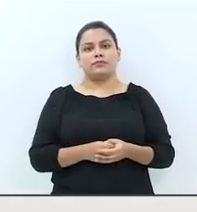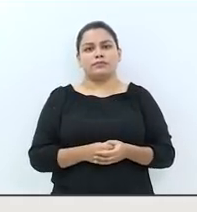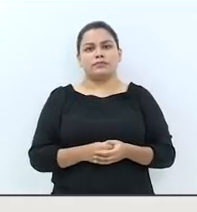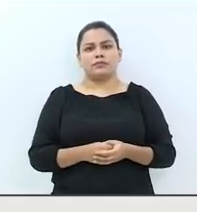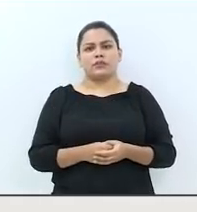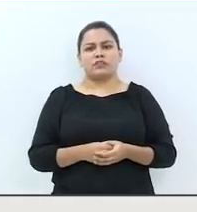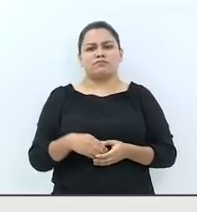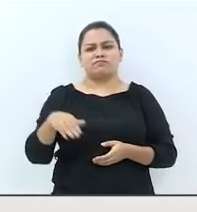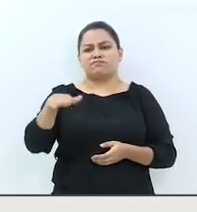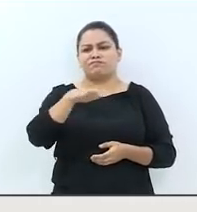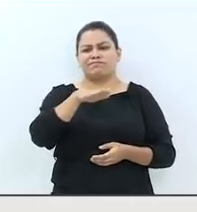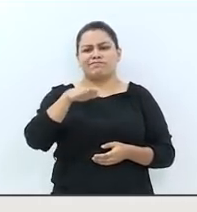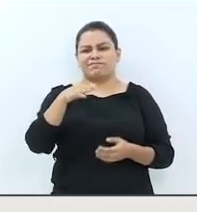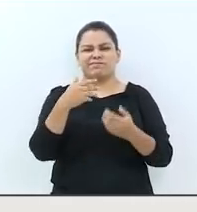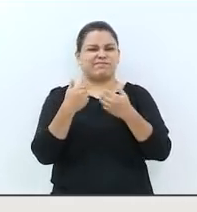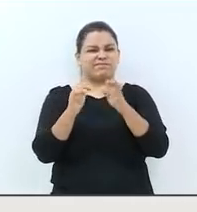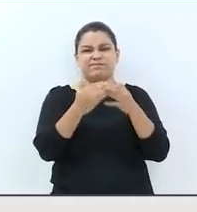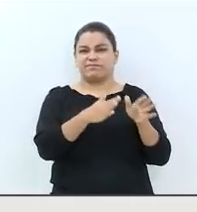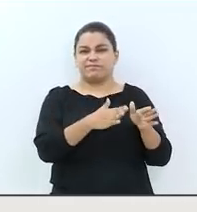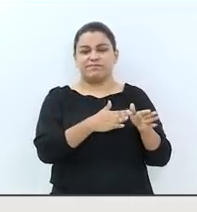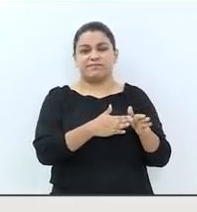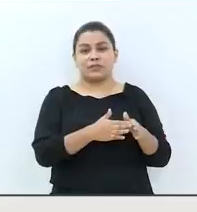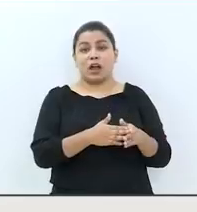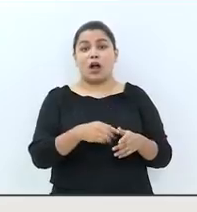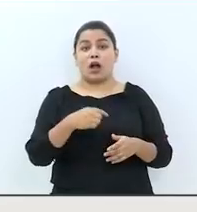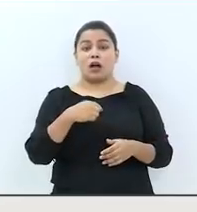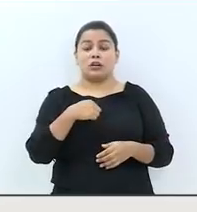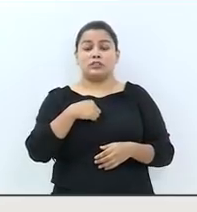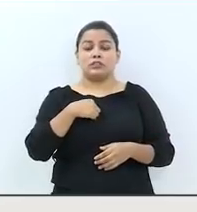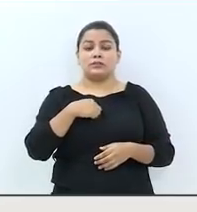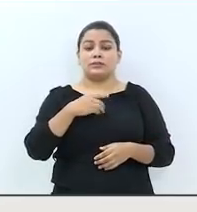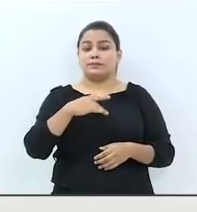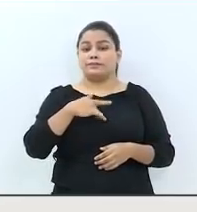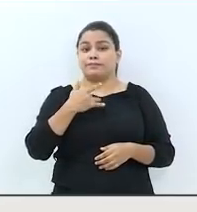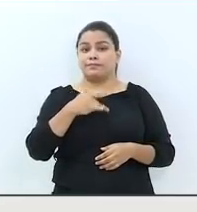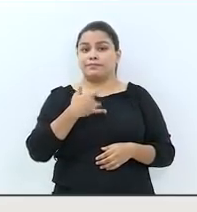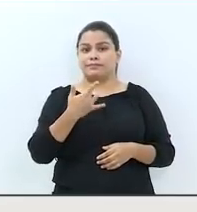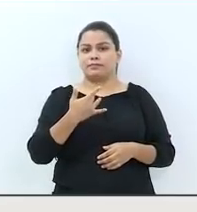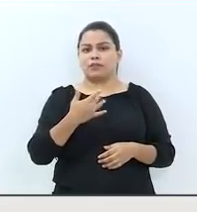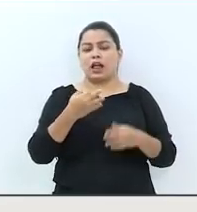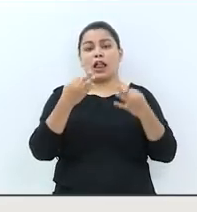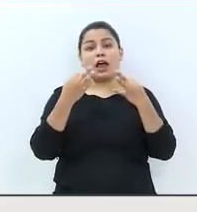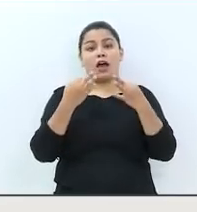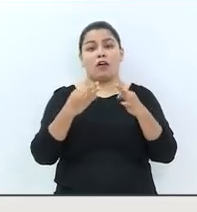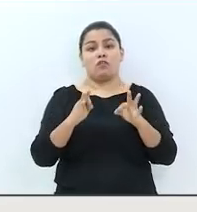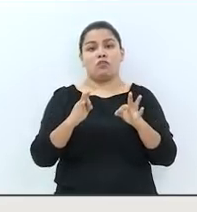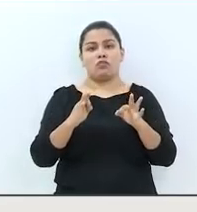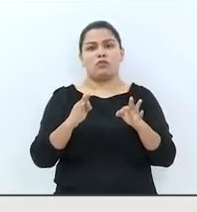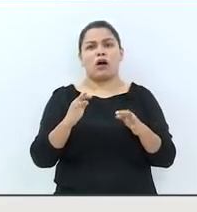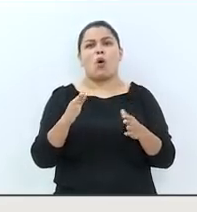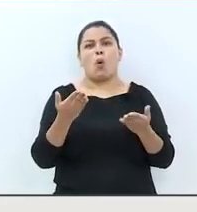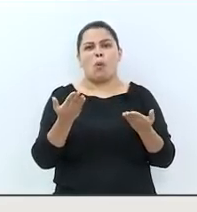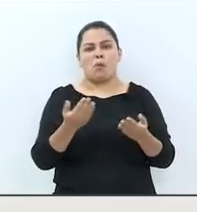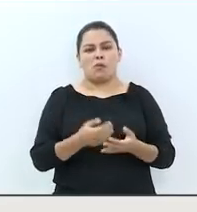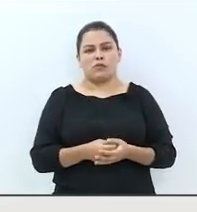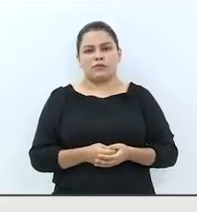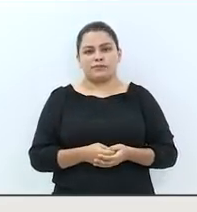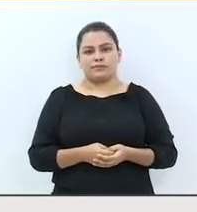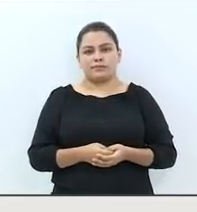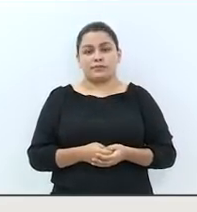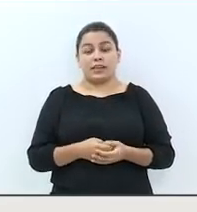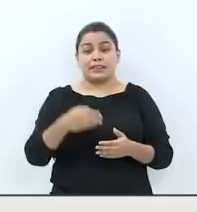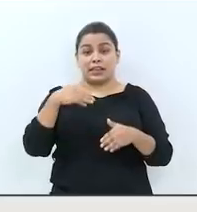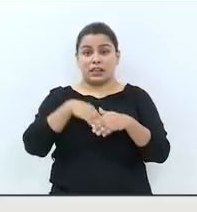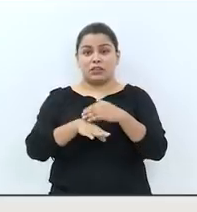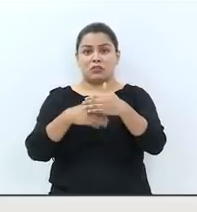ambiente completamente diferente. Entonces, considero que es la forma en la que ellos, cómo se sienten dentro del salón de